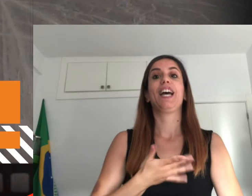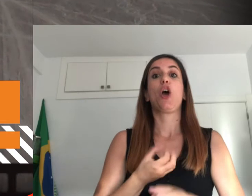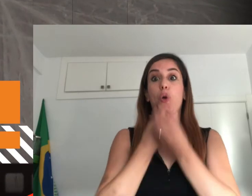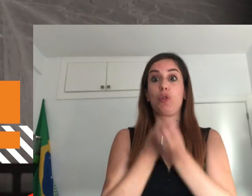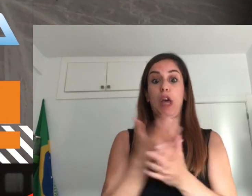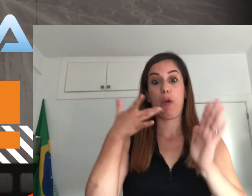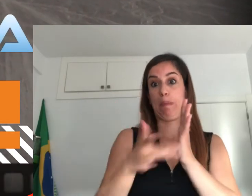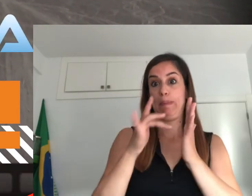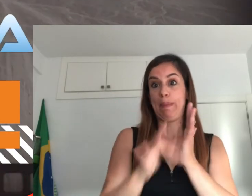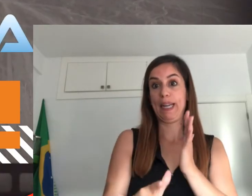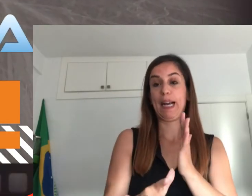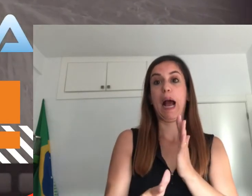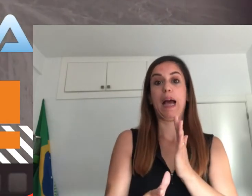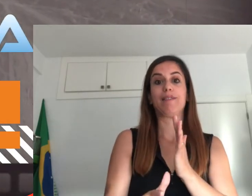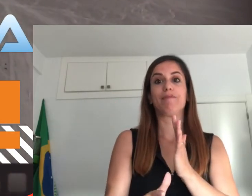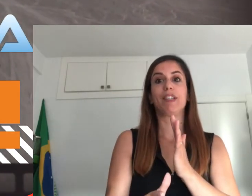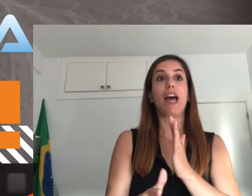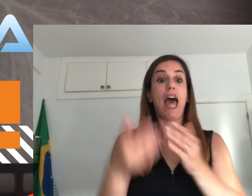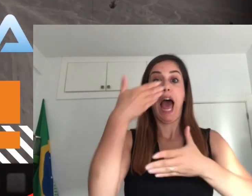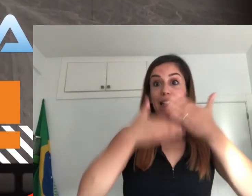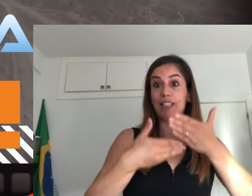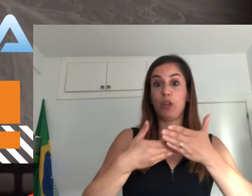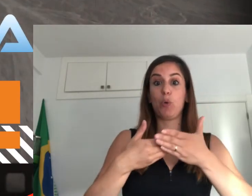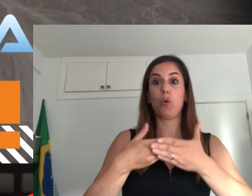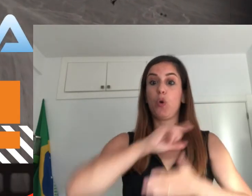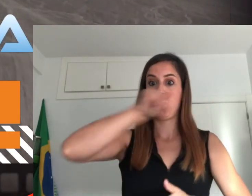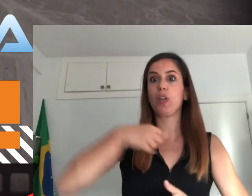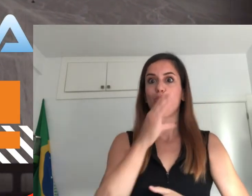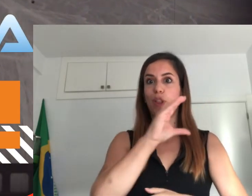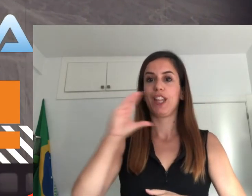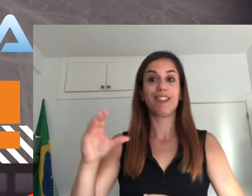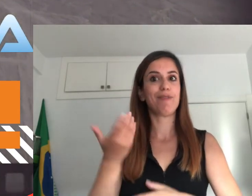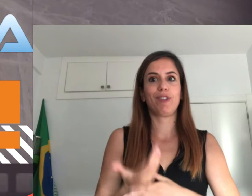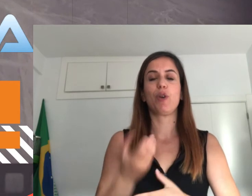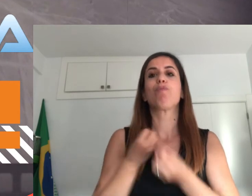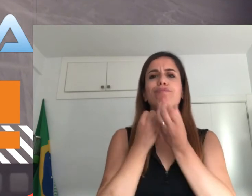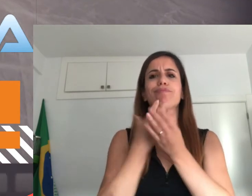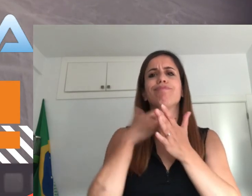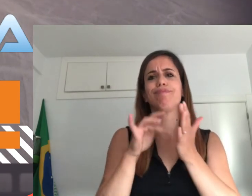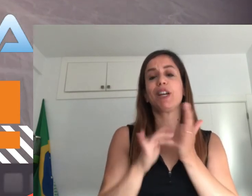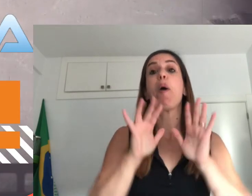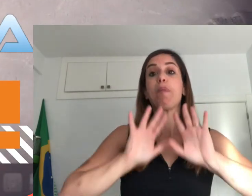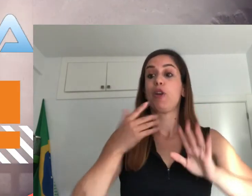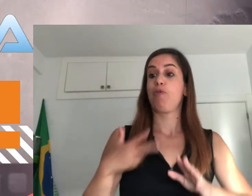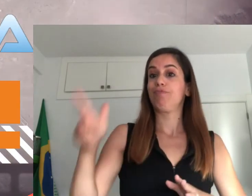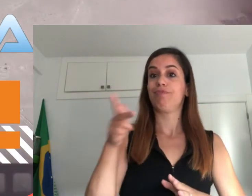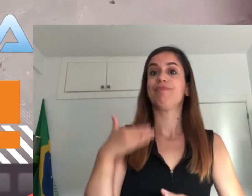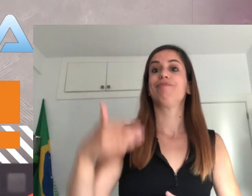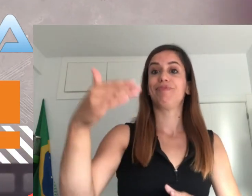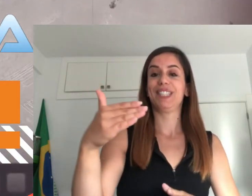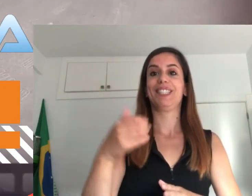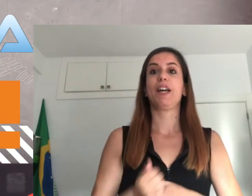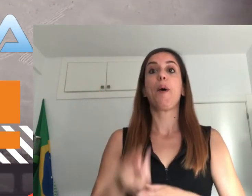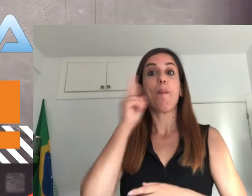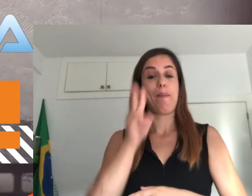tocaría explicaros en qué consiste nuestro artículo científico. Pero como digo siempre, esto es para posteriores vídeos. Y